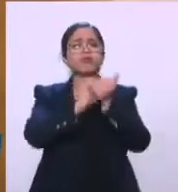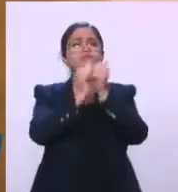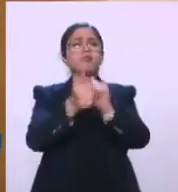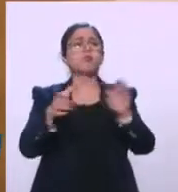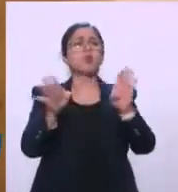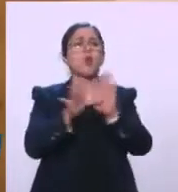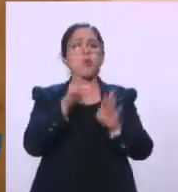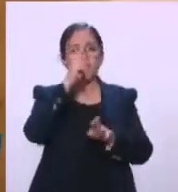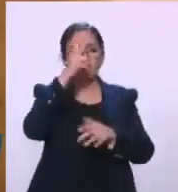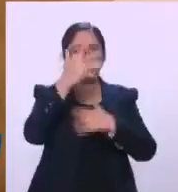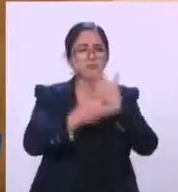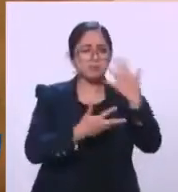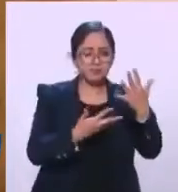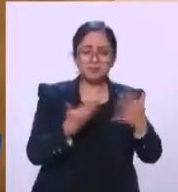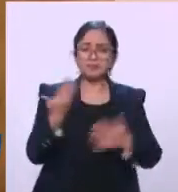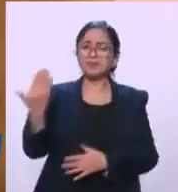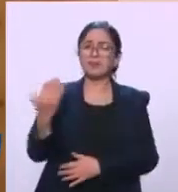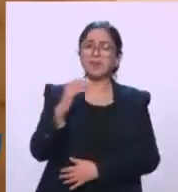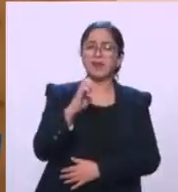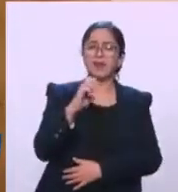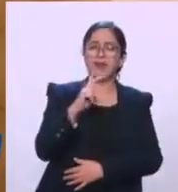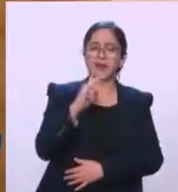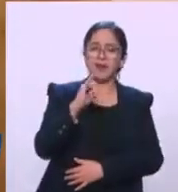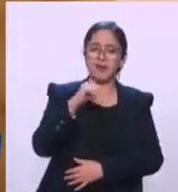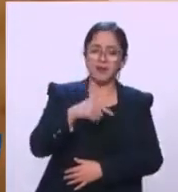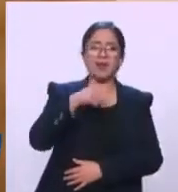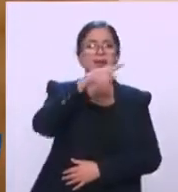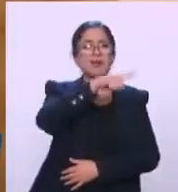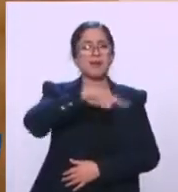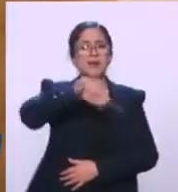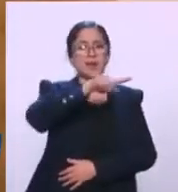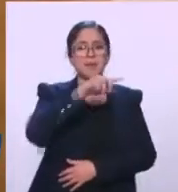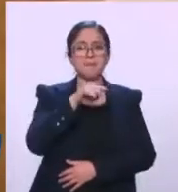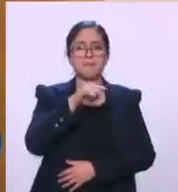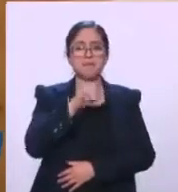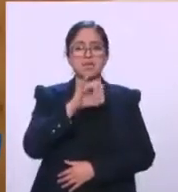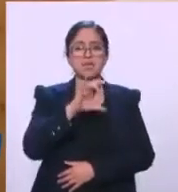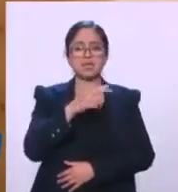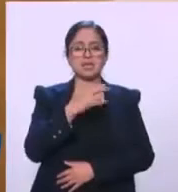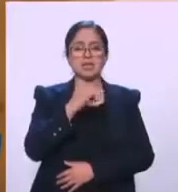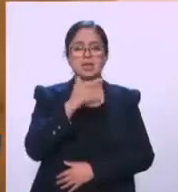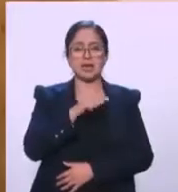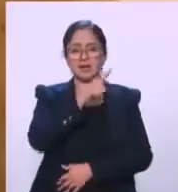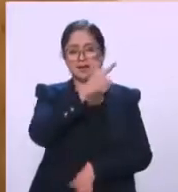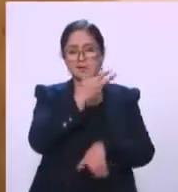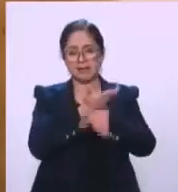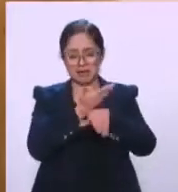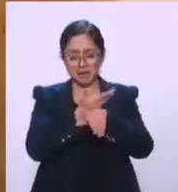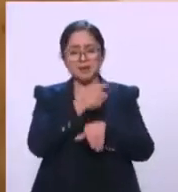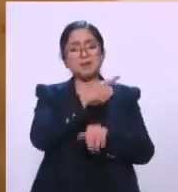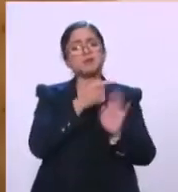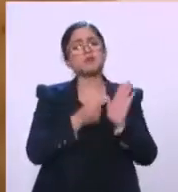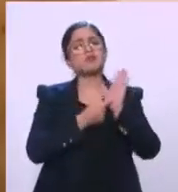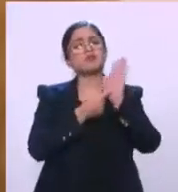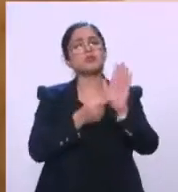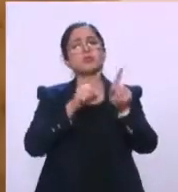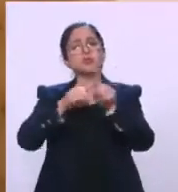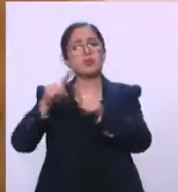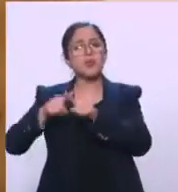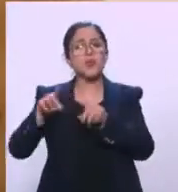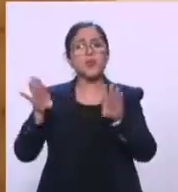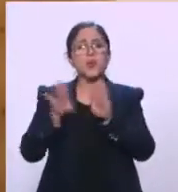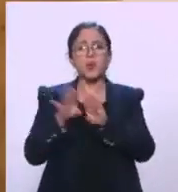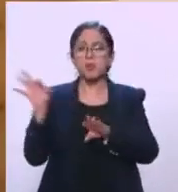Recientemente la investigadora Erin Gallagher de Michigan, en Estados Unidos, publicó un estudio de cómo la manipulación